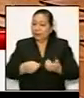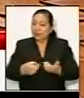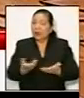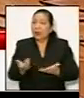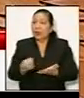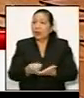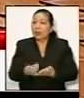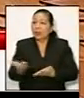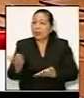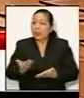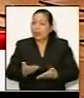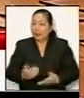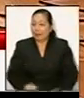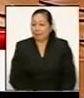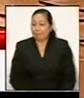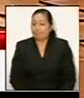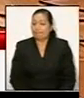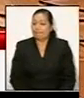adquisición